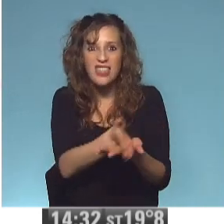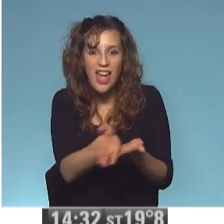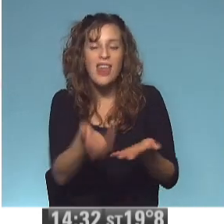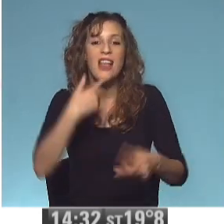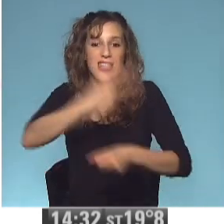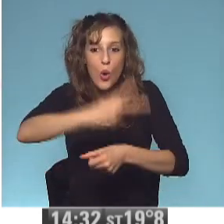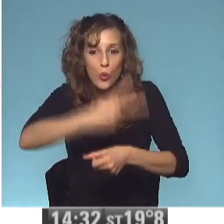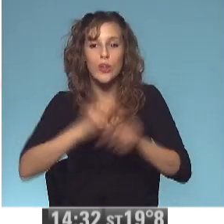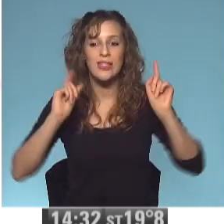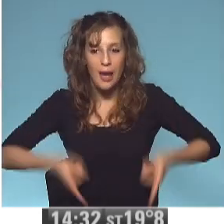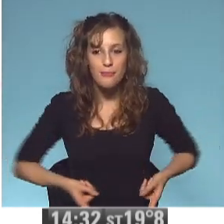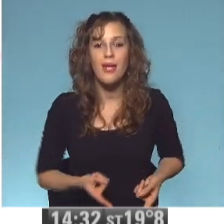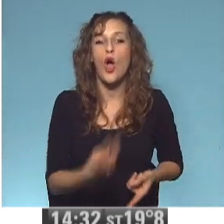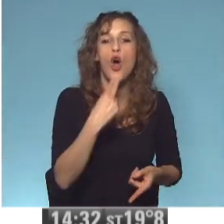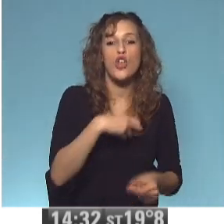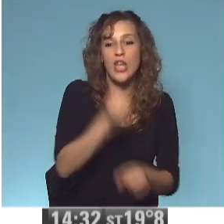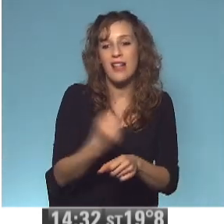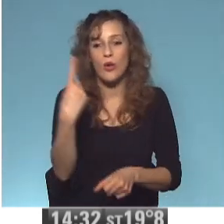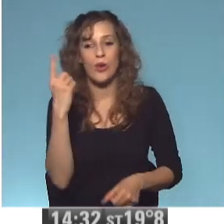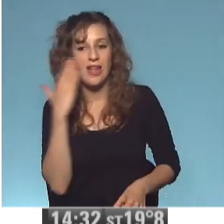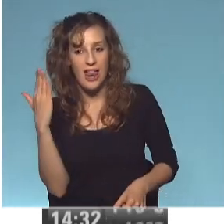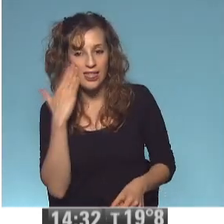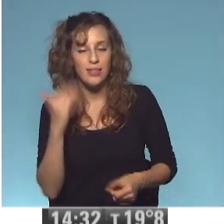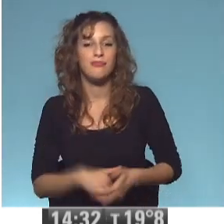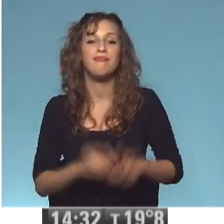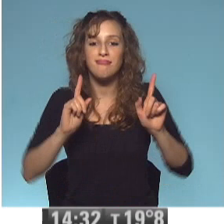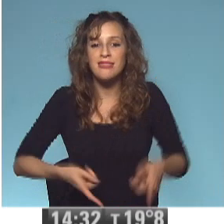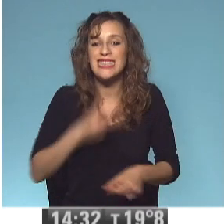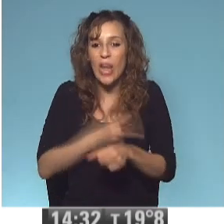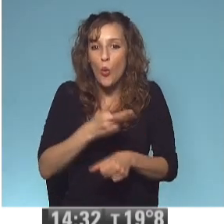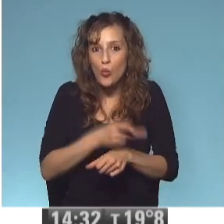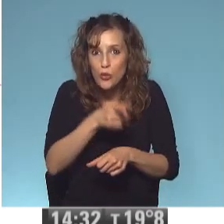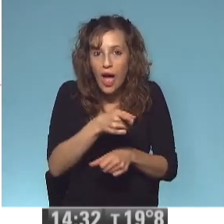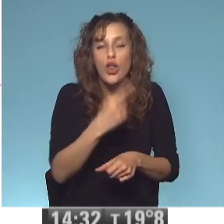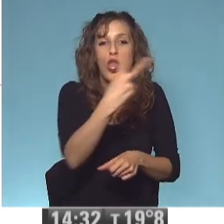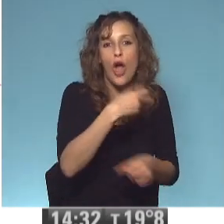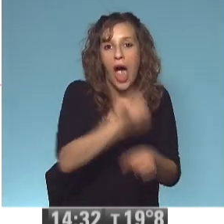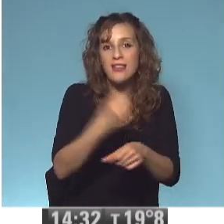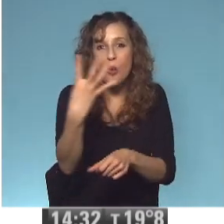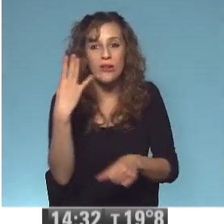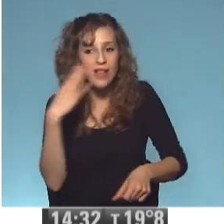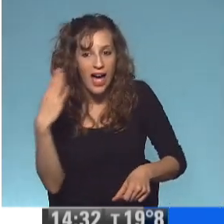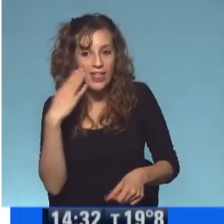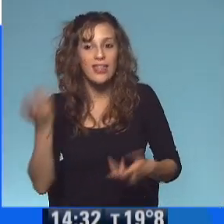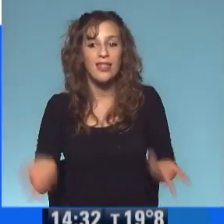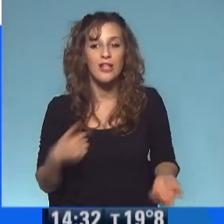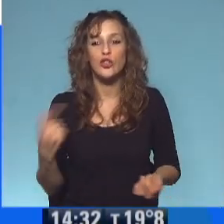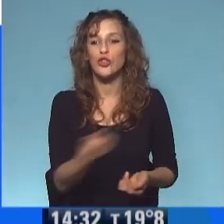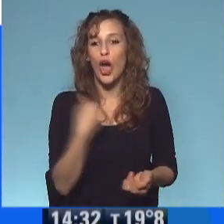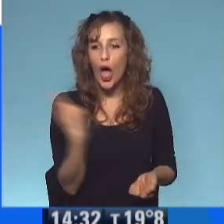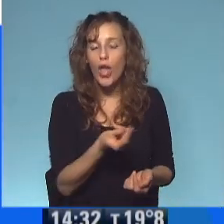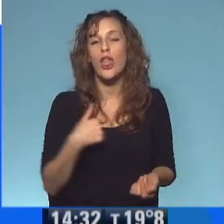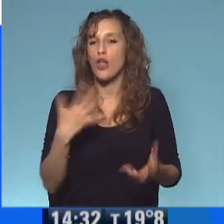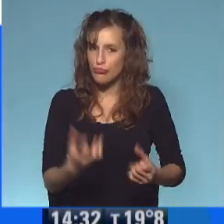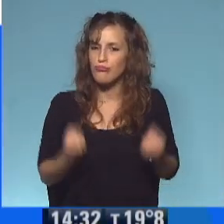del secundario de 11 a 13. Y las materias de secundaria orientada de 14 a 16. Para que podamos, con el